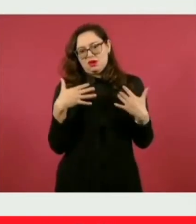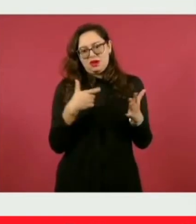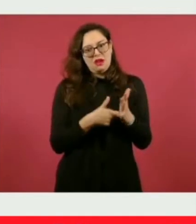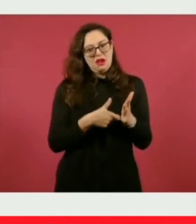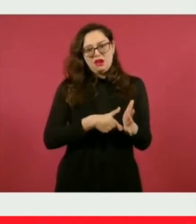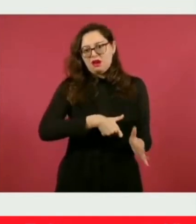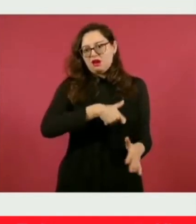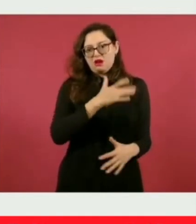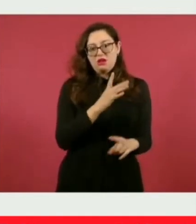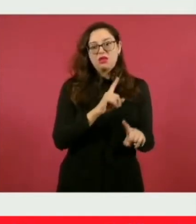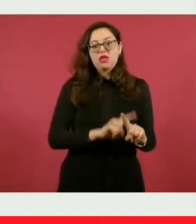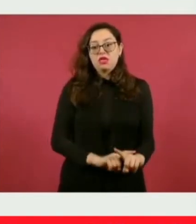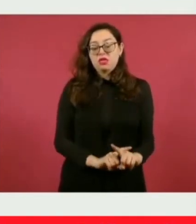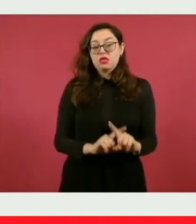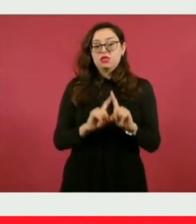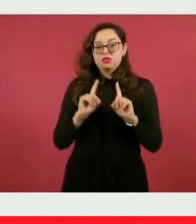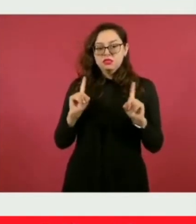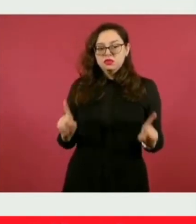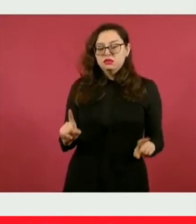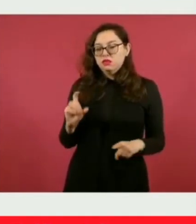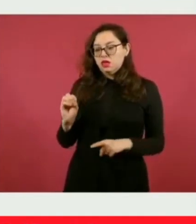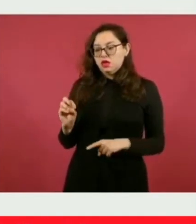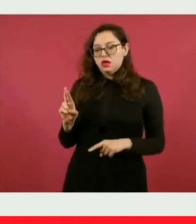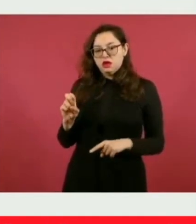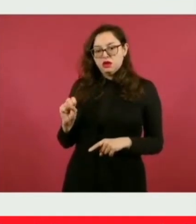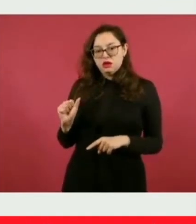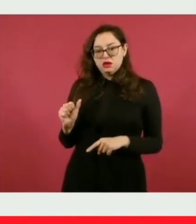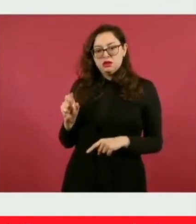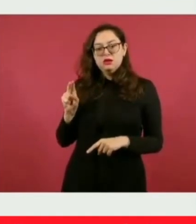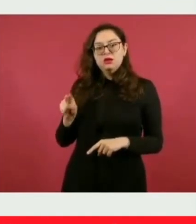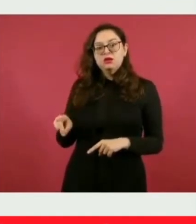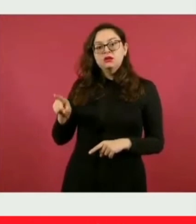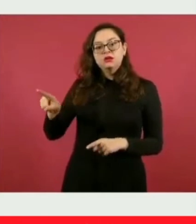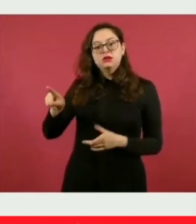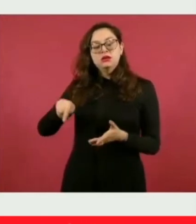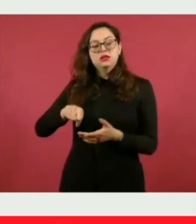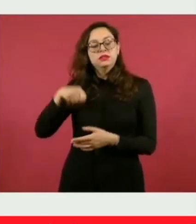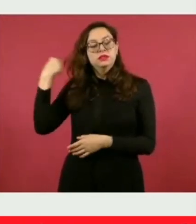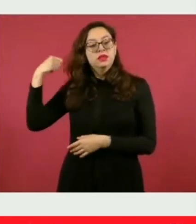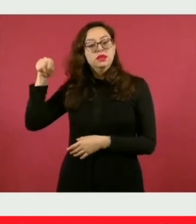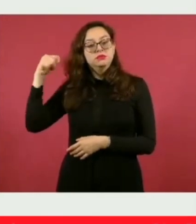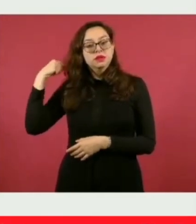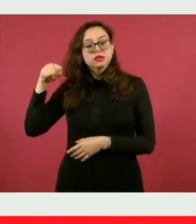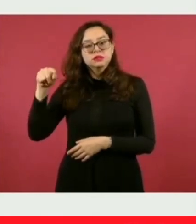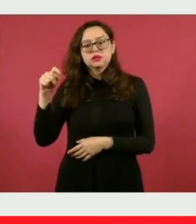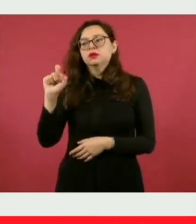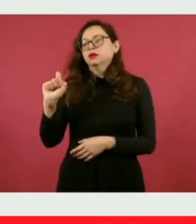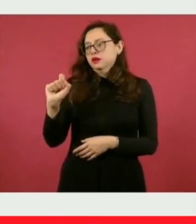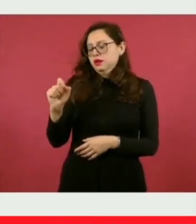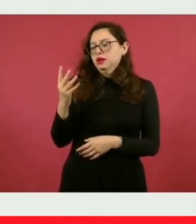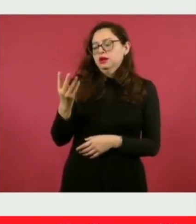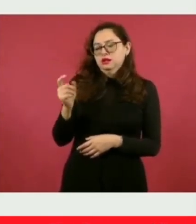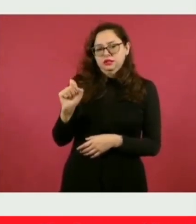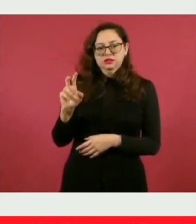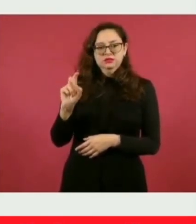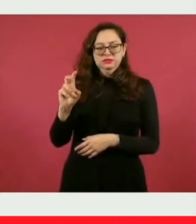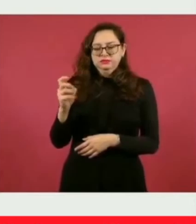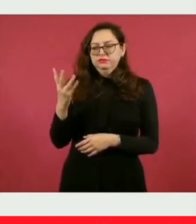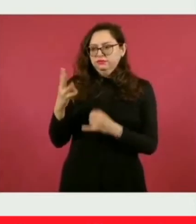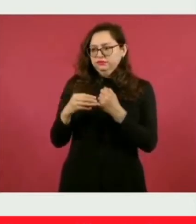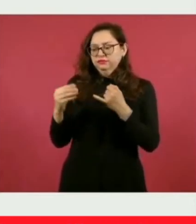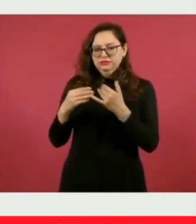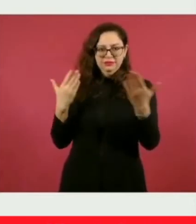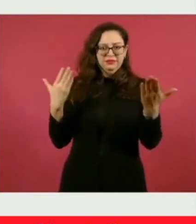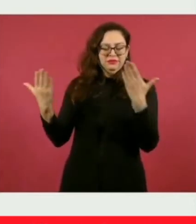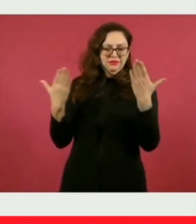Orsan, estaciones de servicio Auto SADCB en Comalcalco, Tabasco, 24 pesos con 34 centavos, 1